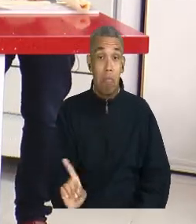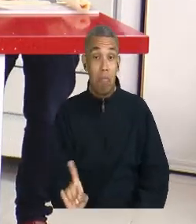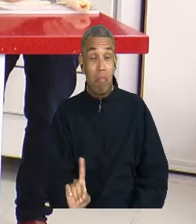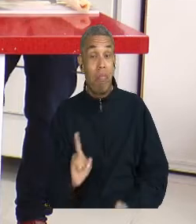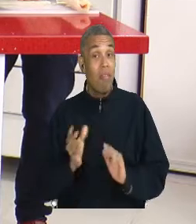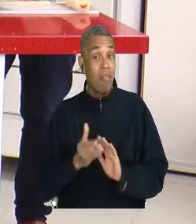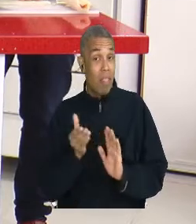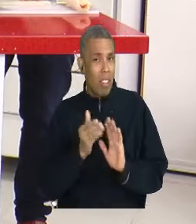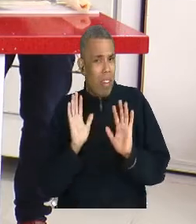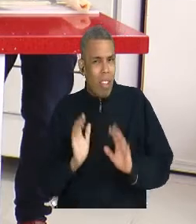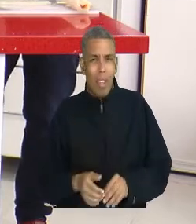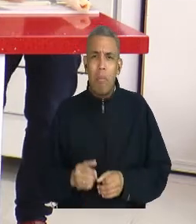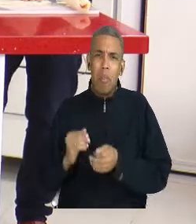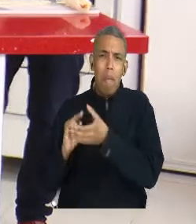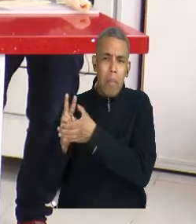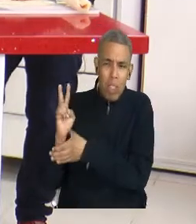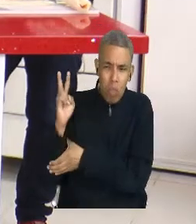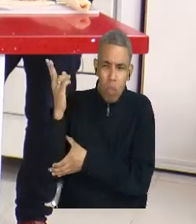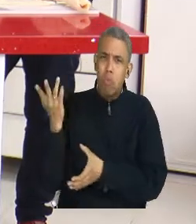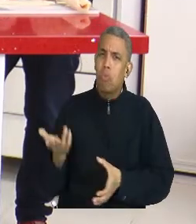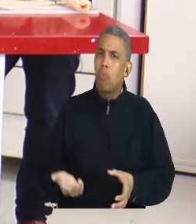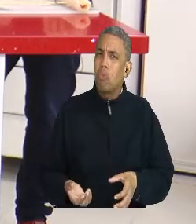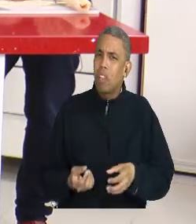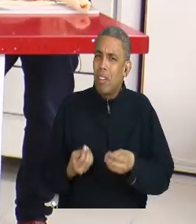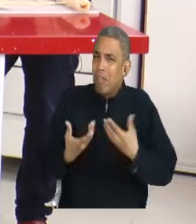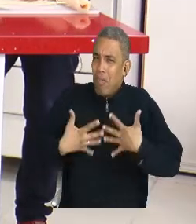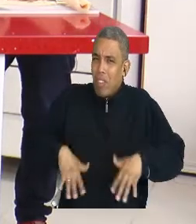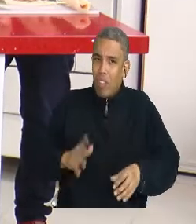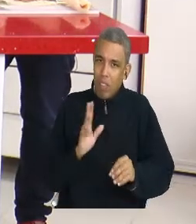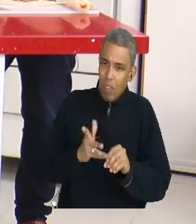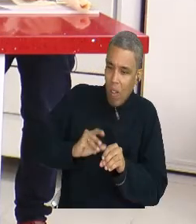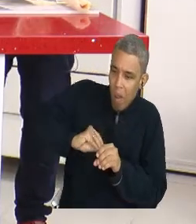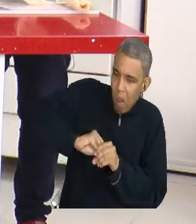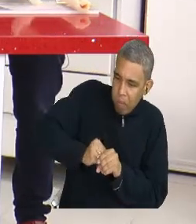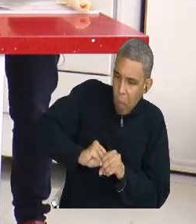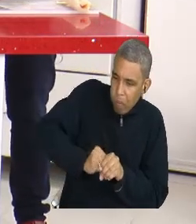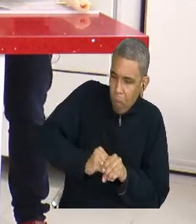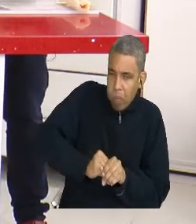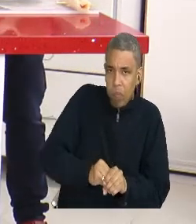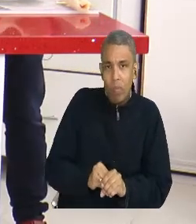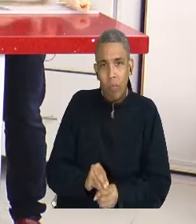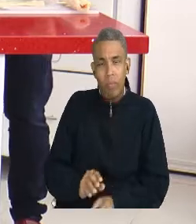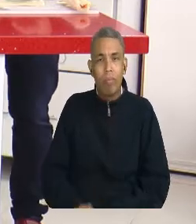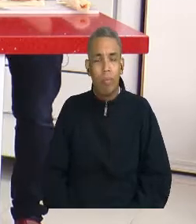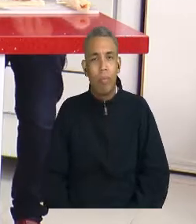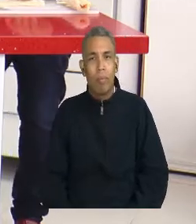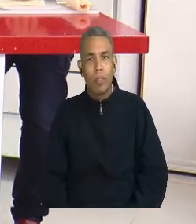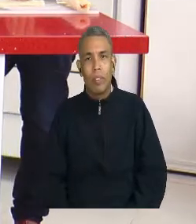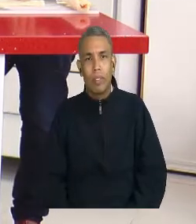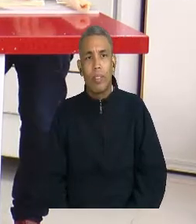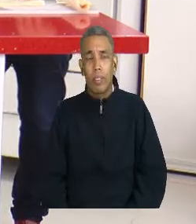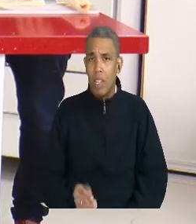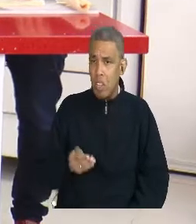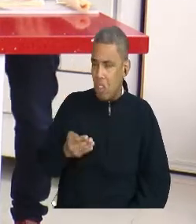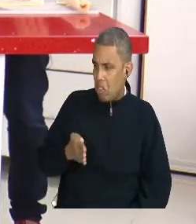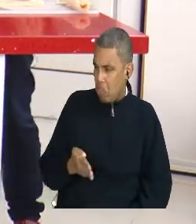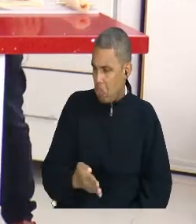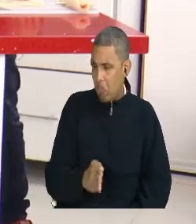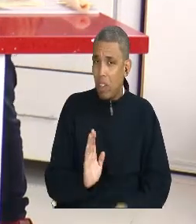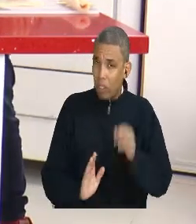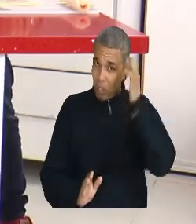cosas sencillitas y sí, también Rochi, o sea, con un sabor gourmet delicioso. Este róbalo es bastante fresco, ajá. El sabor del